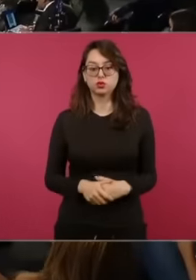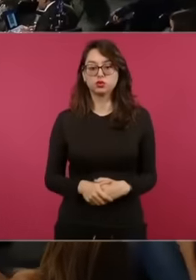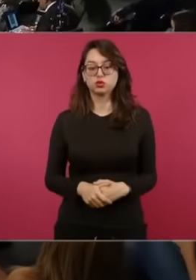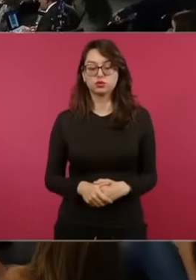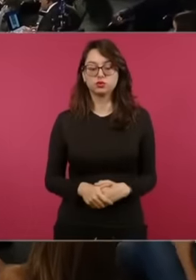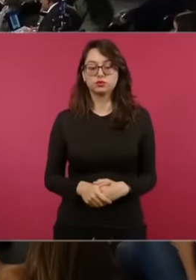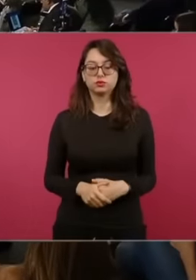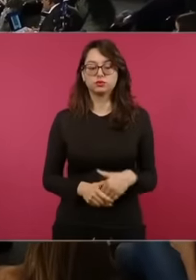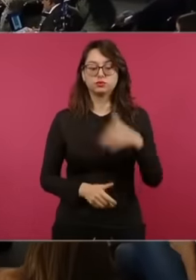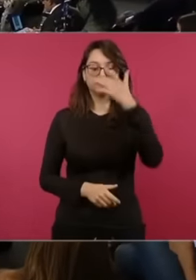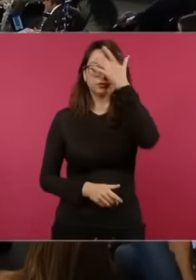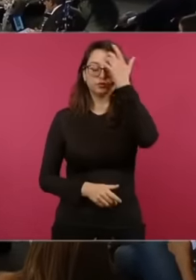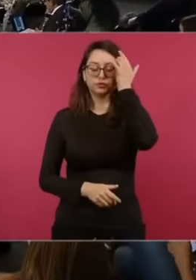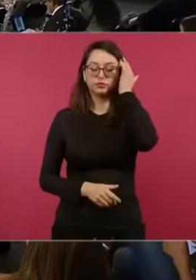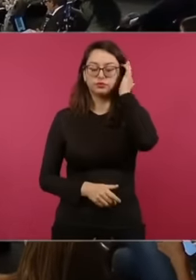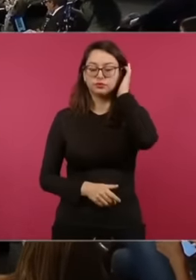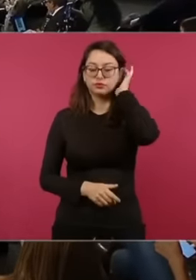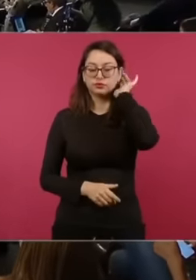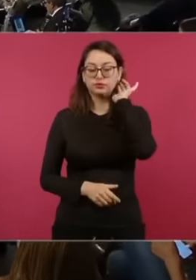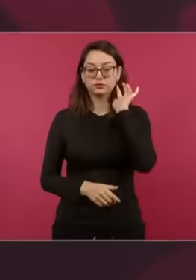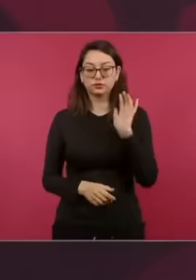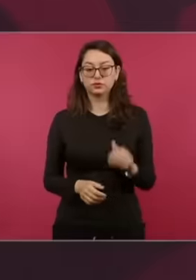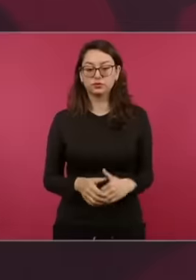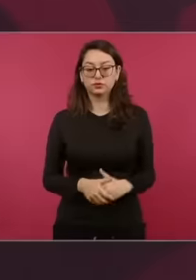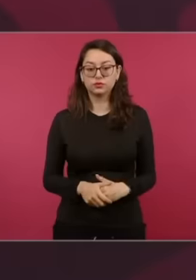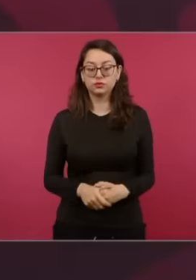Tuvimos una crisis